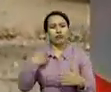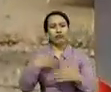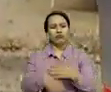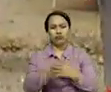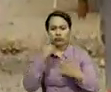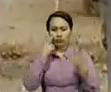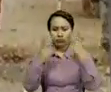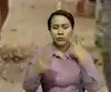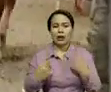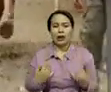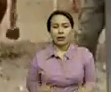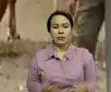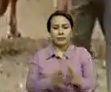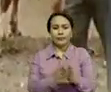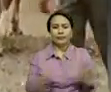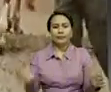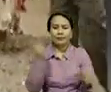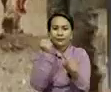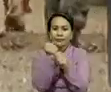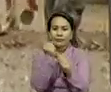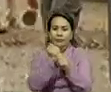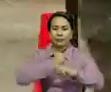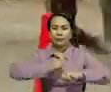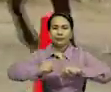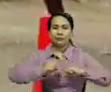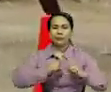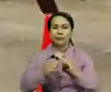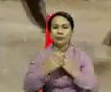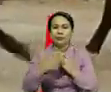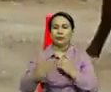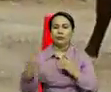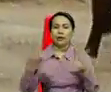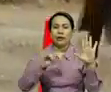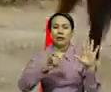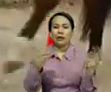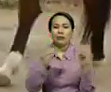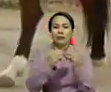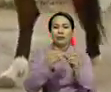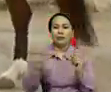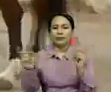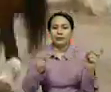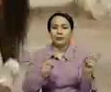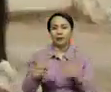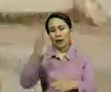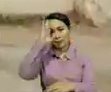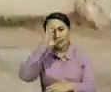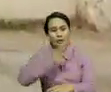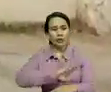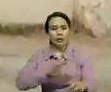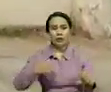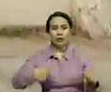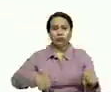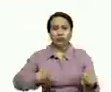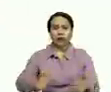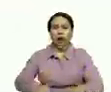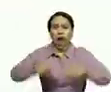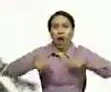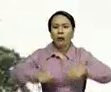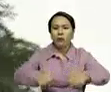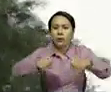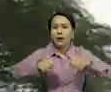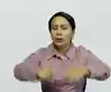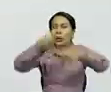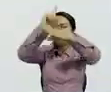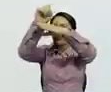Un amplio operativo se desplegó enseguida. El patrullaje se realizó con la policía montada a caballo,